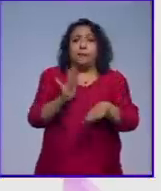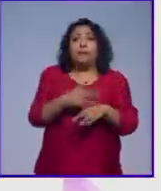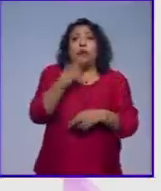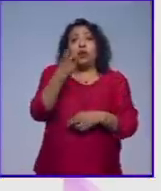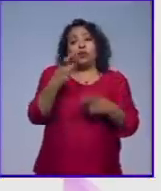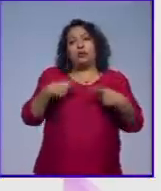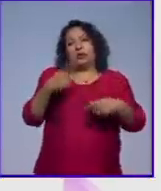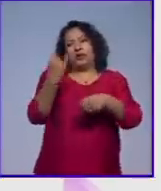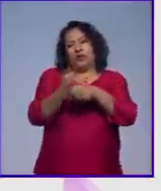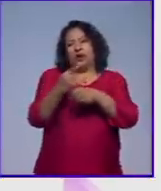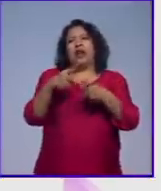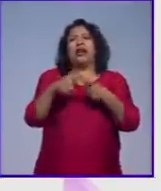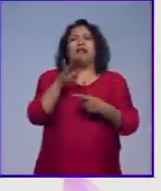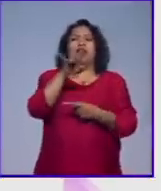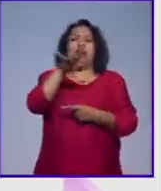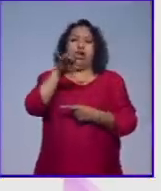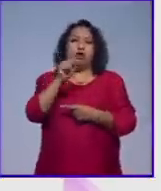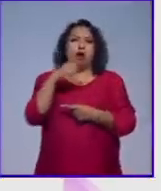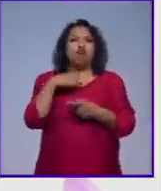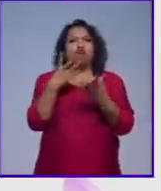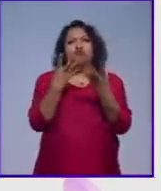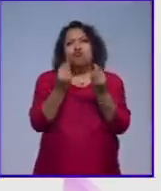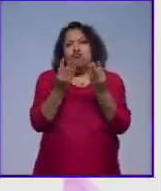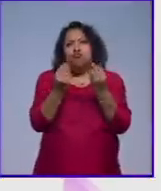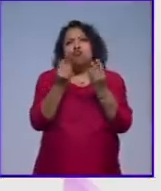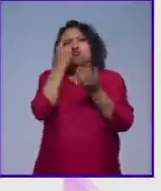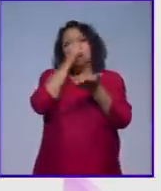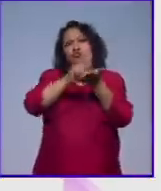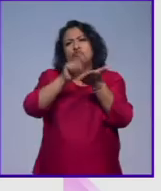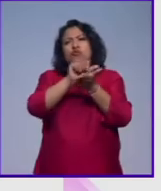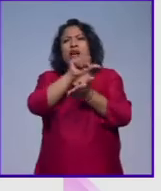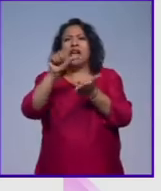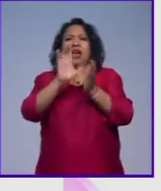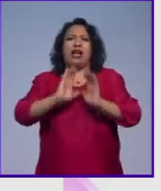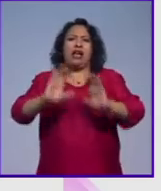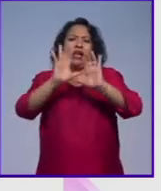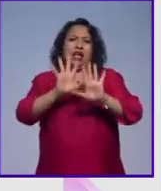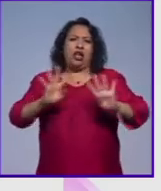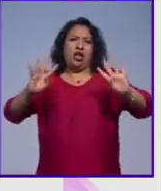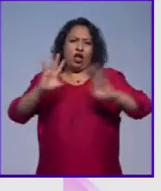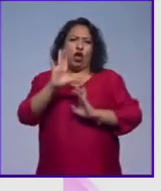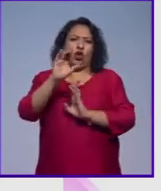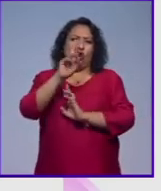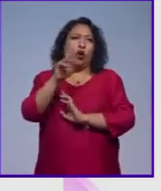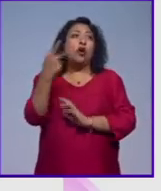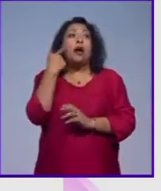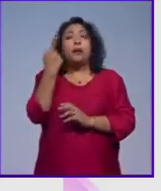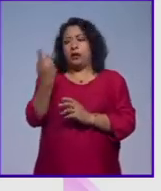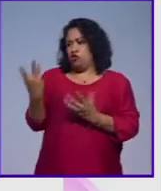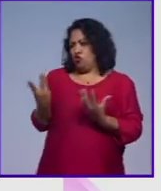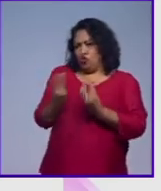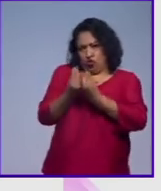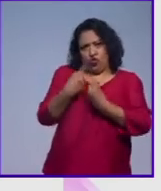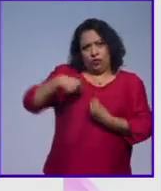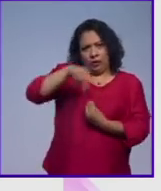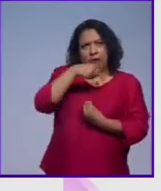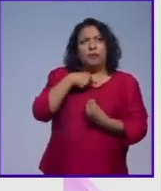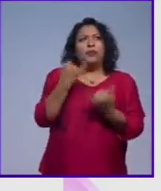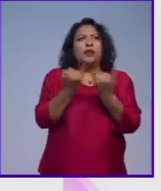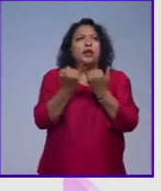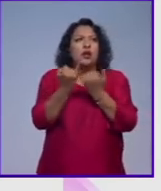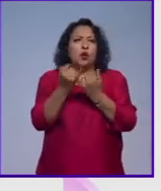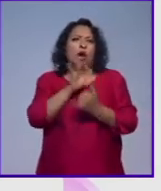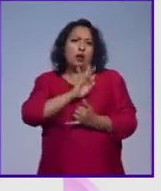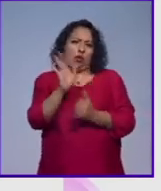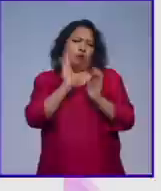que personajes como Jan Sibelius escribió una cantidad enorme de obras para coros, ¿no? Bueno, ahí está la invitación. A ver si formamos uno, ¿no? Aquí, a ver. Los Borbotones,